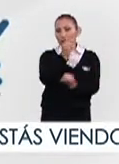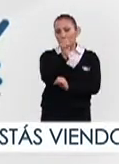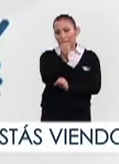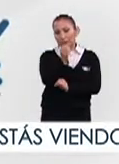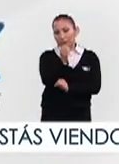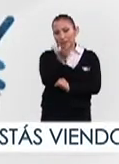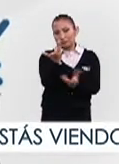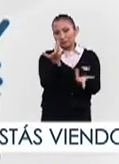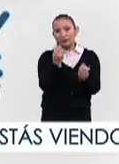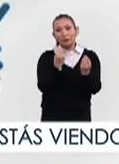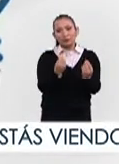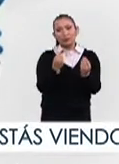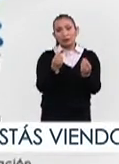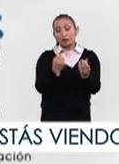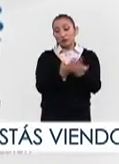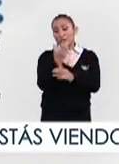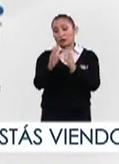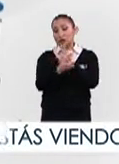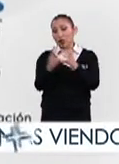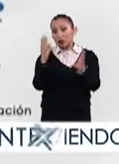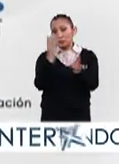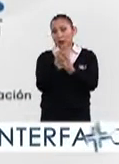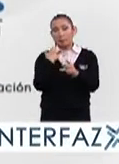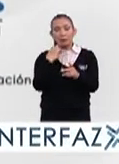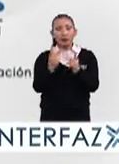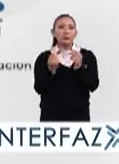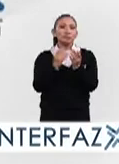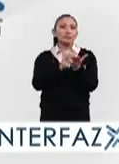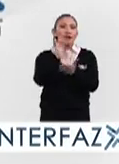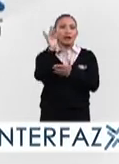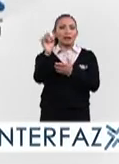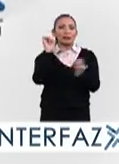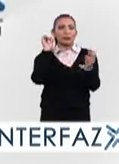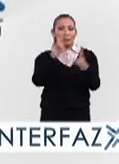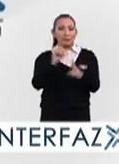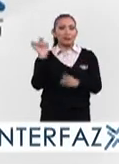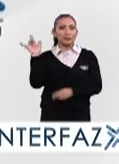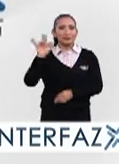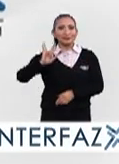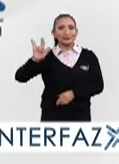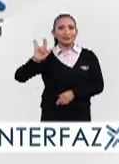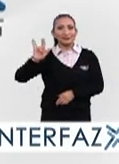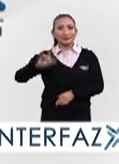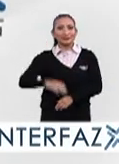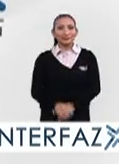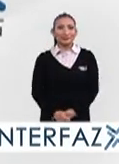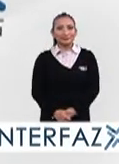así que con muchas novedades y mucho diálogo. Gracias, nos vemos mañana.